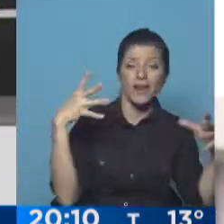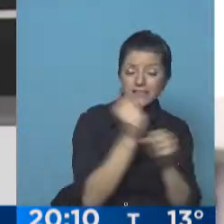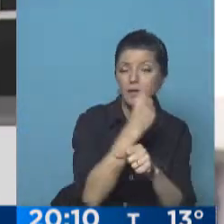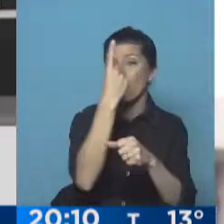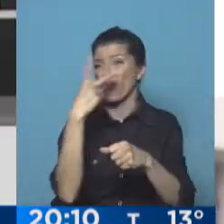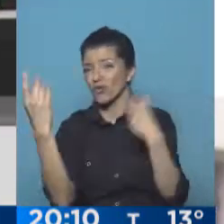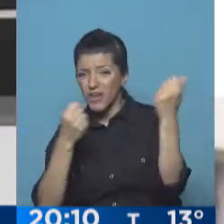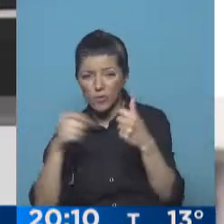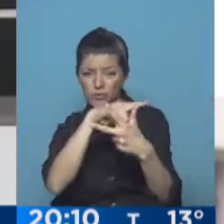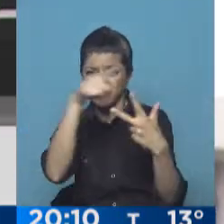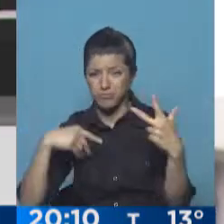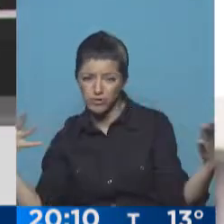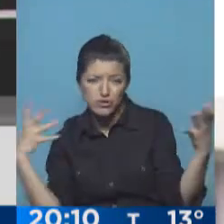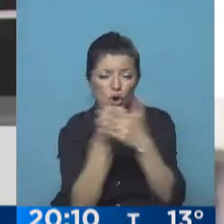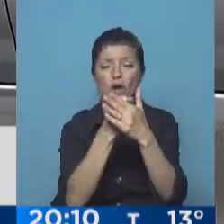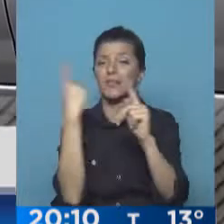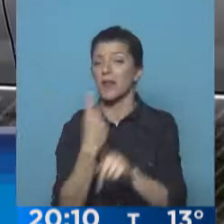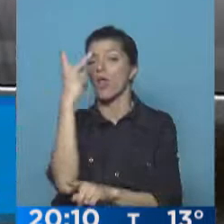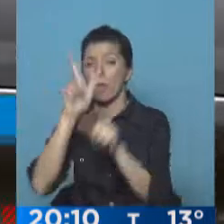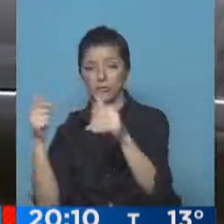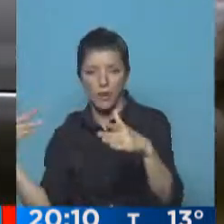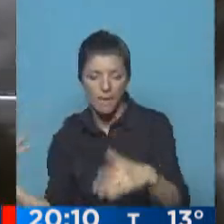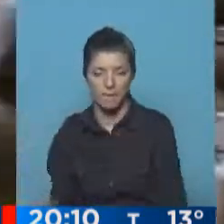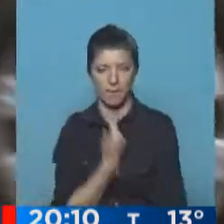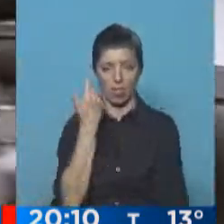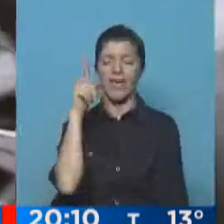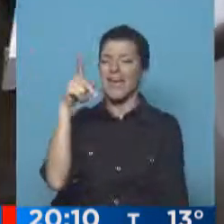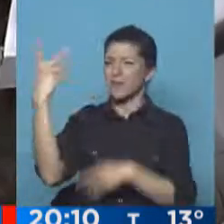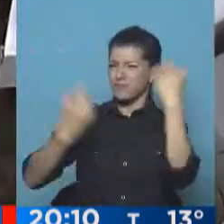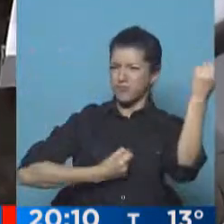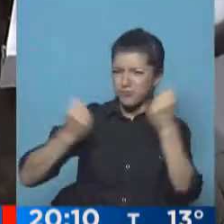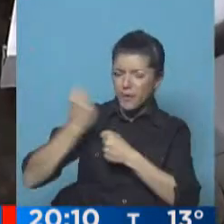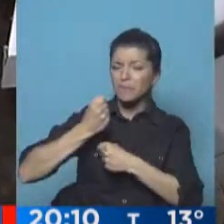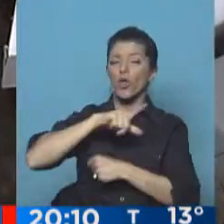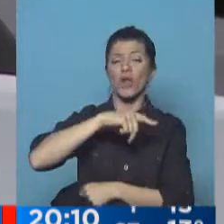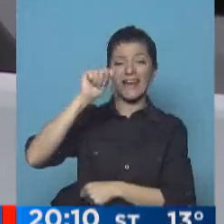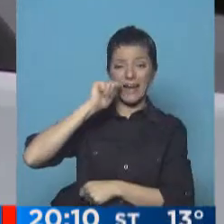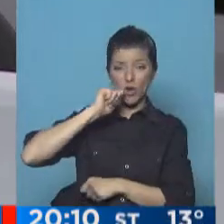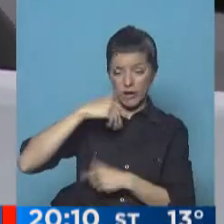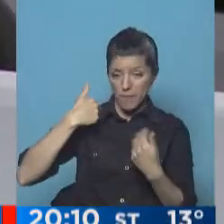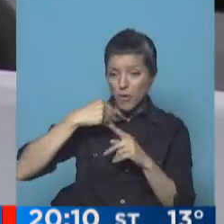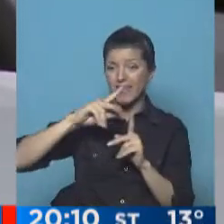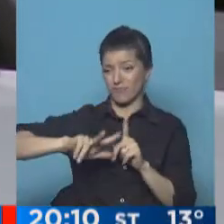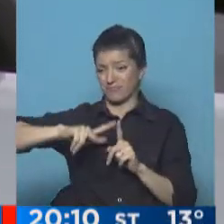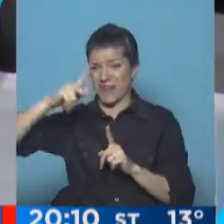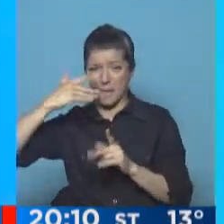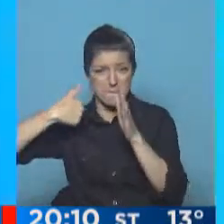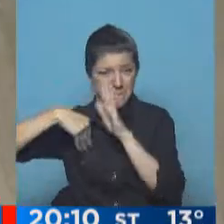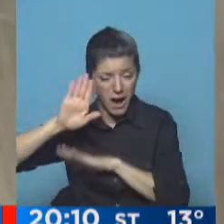y atropelló a dos agentes de tránsito. Manejaba con más del triple de alcohol en sangre que lo